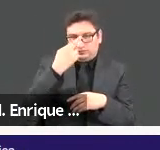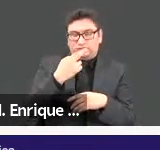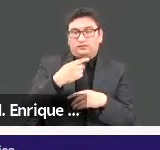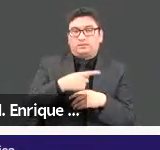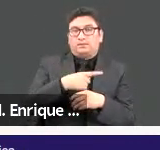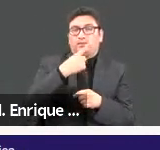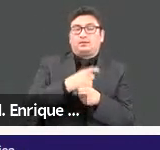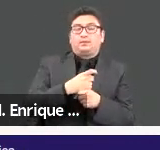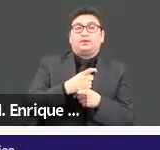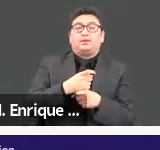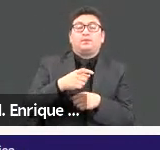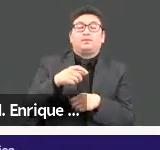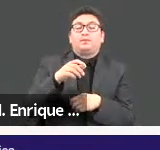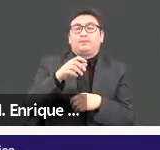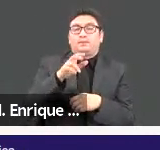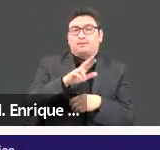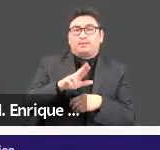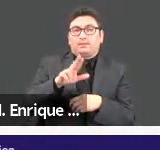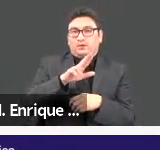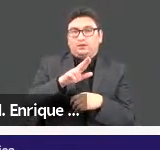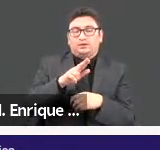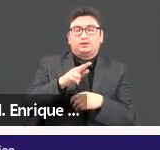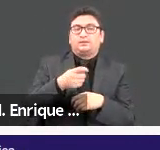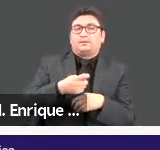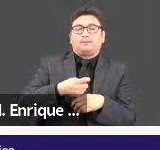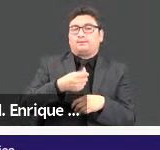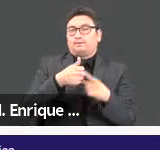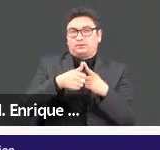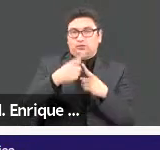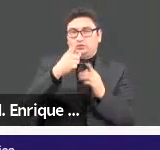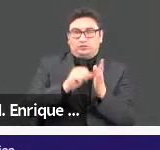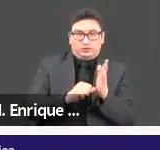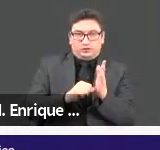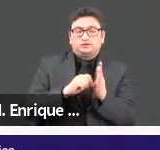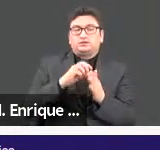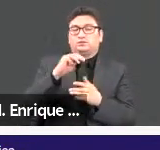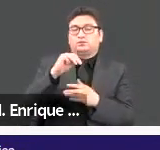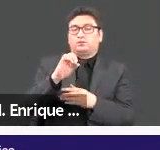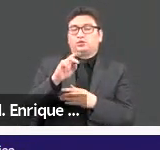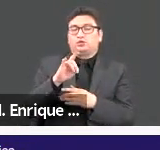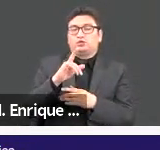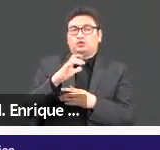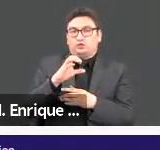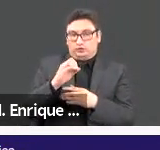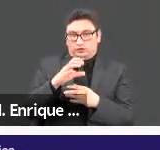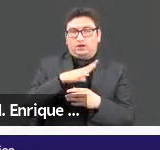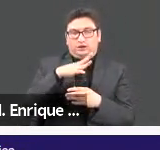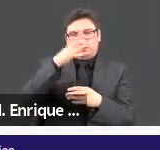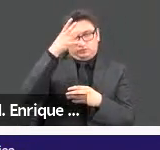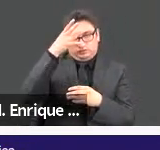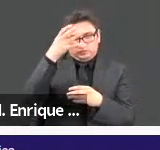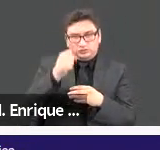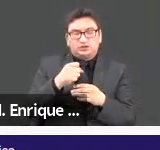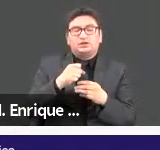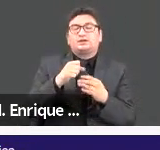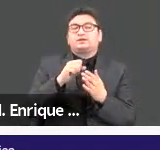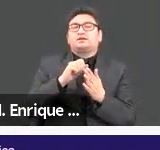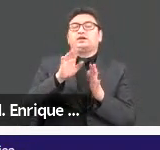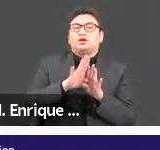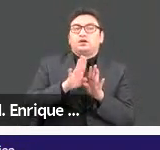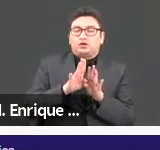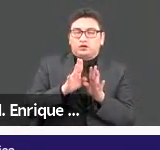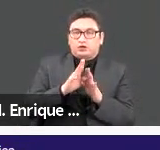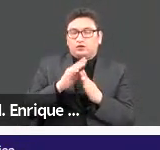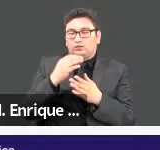primer martes de cada mes y se conforma por 4 módulos en los que vemos la parte conceptual, el sistema de consulta del Semanario Judicial